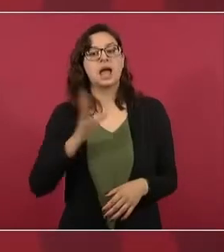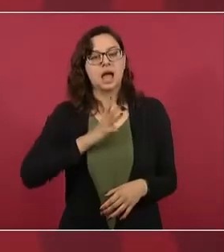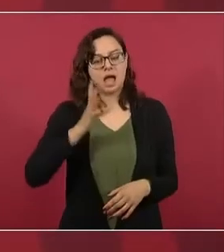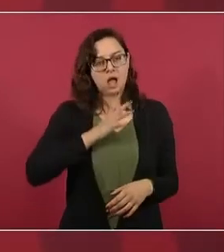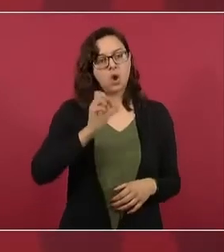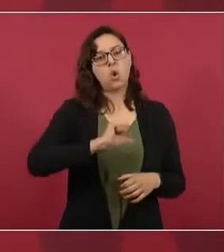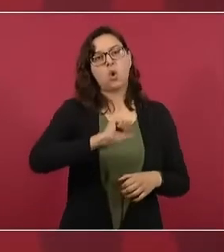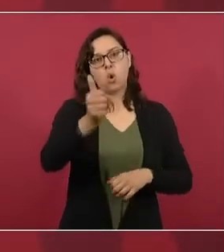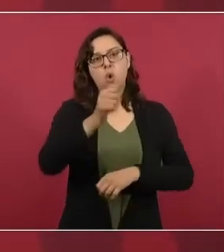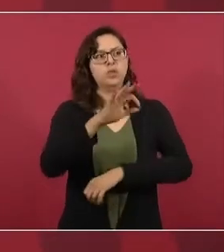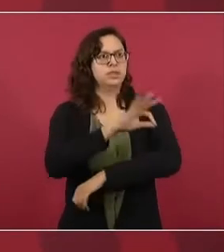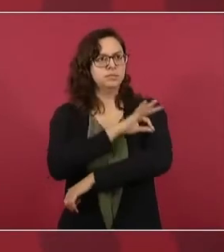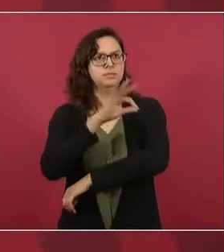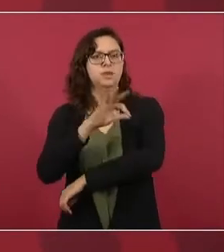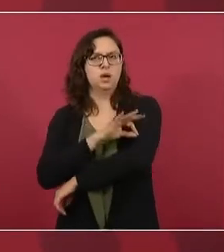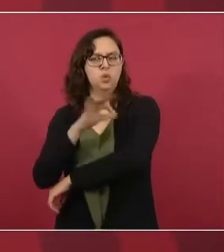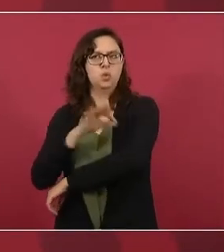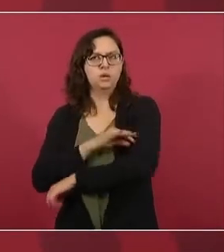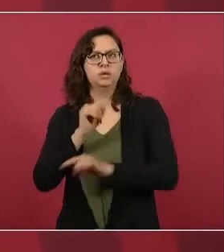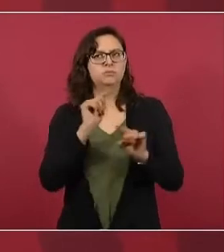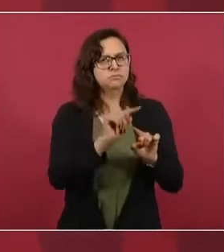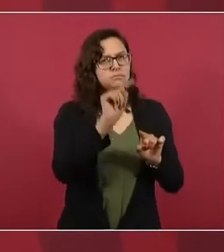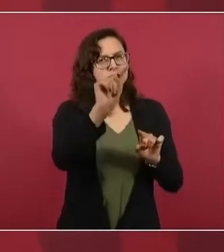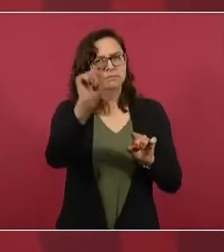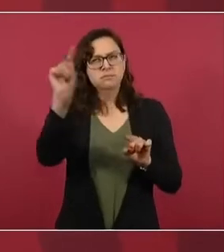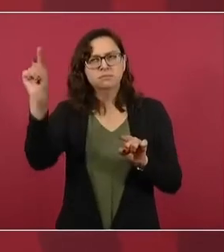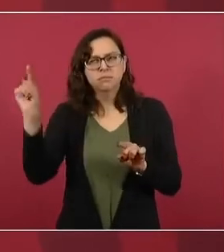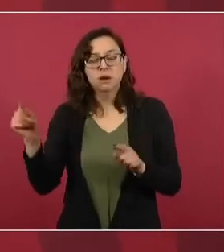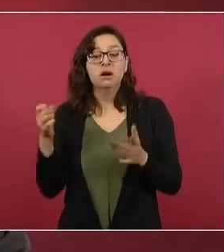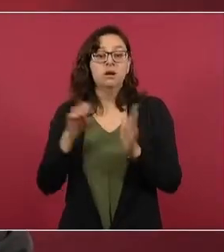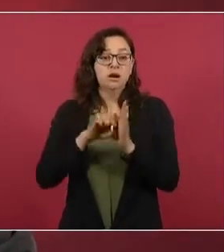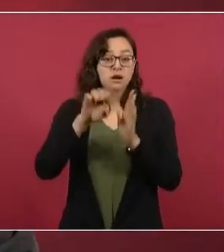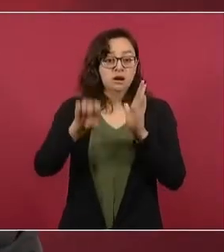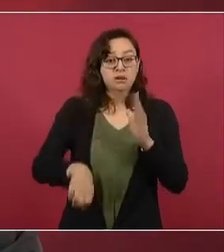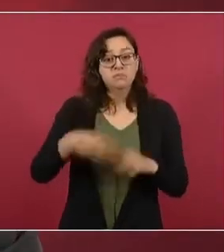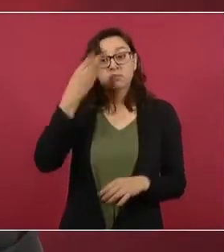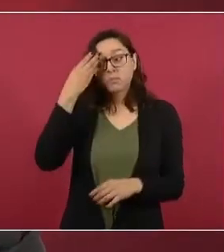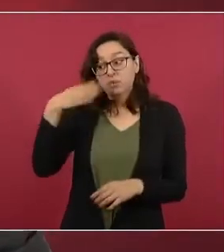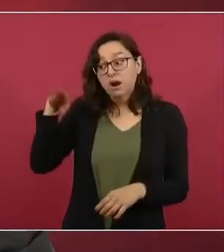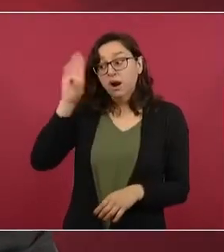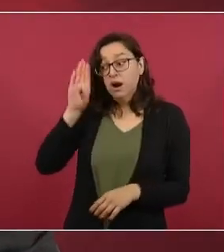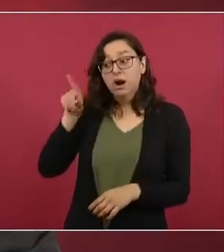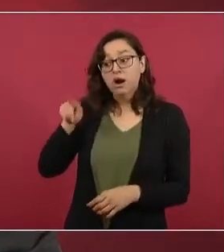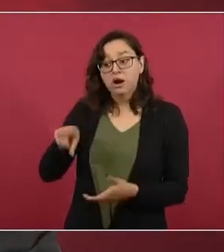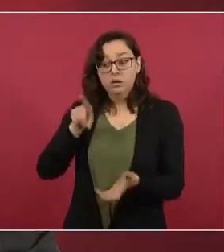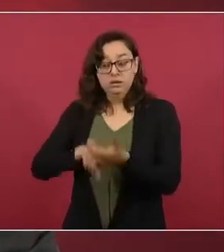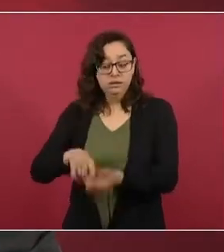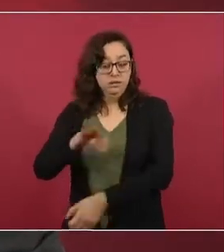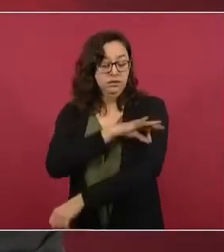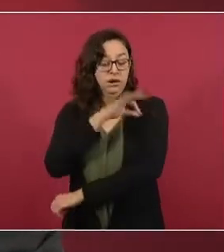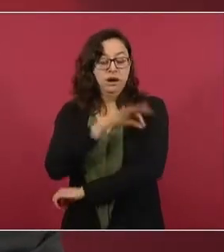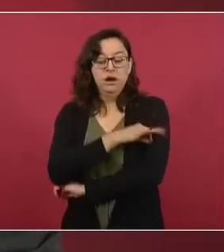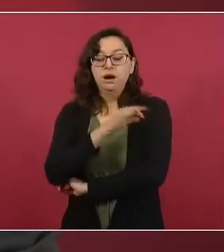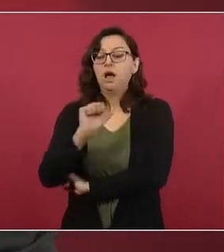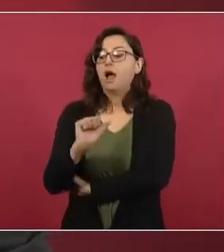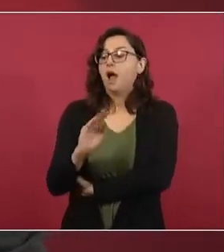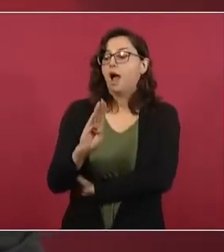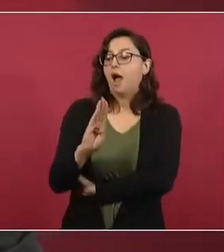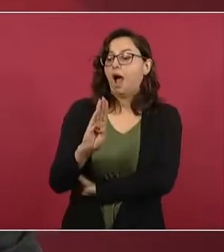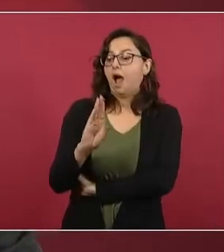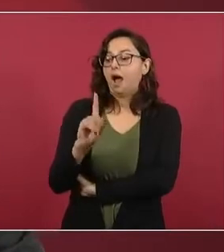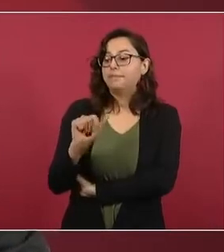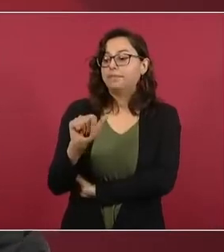presente, no solo es Pfizer. Cuba tiene una vacuna muy buena, la vacuna Abdala, que ya la usa